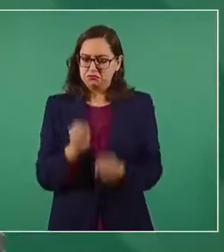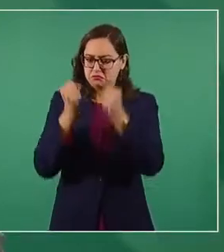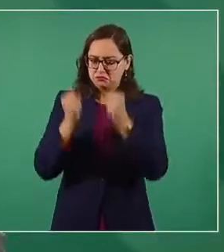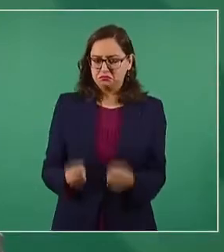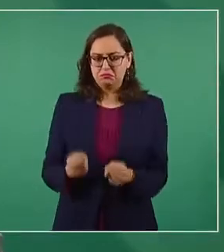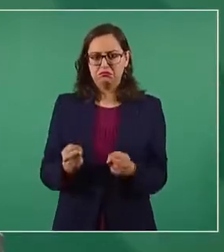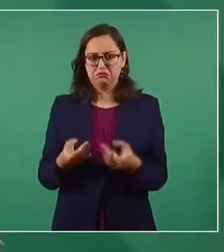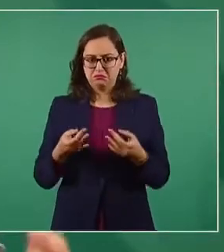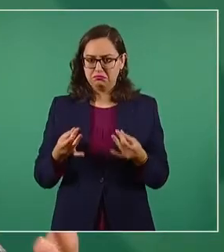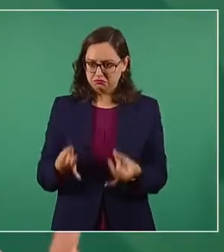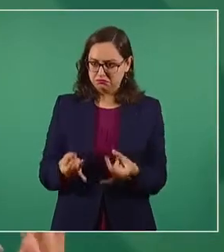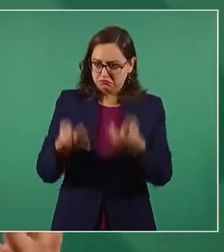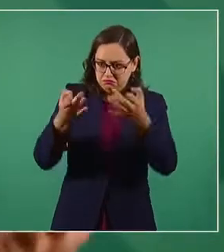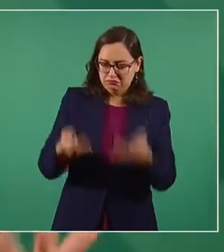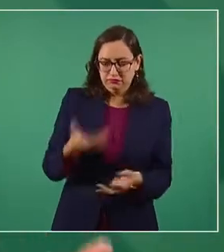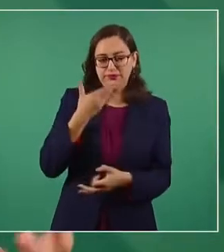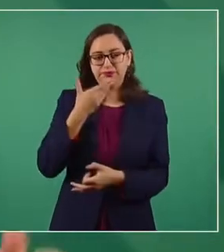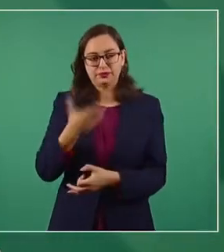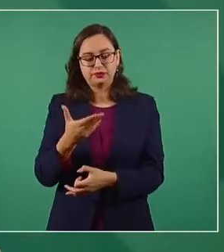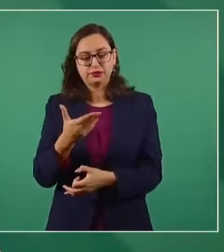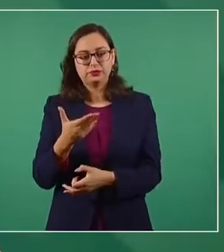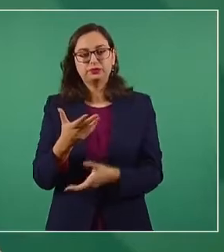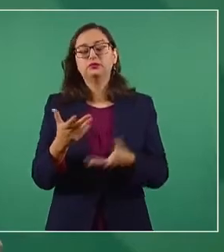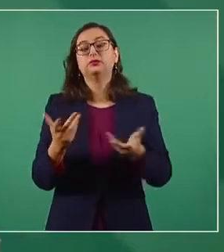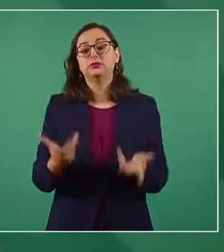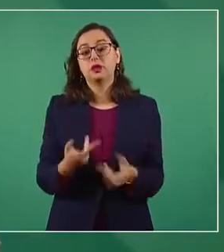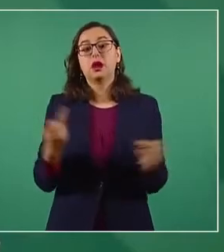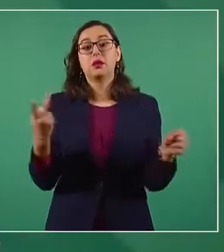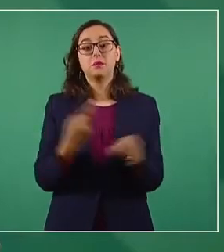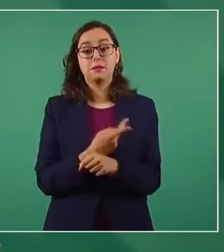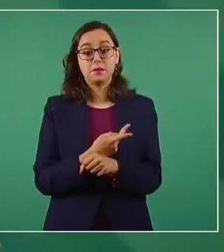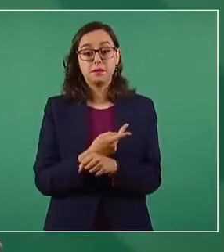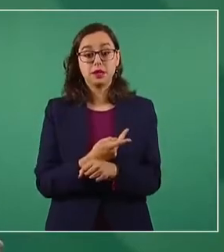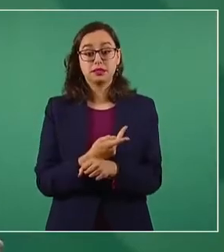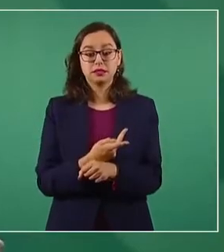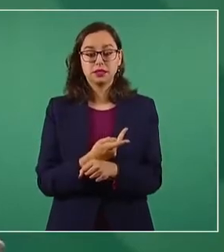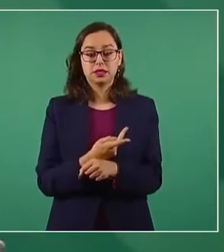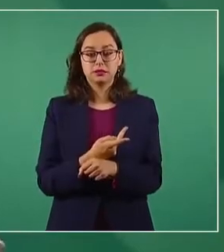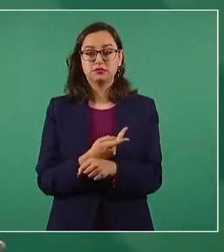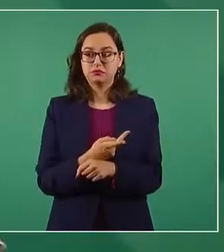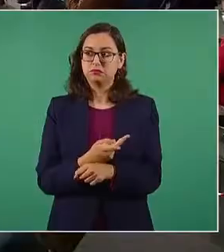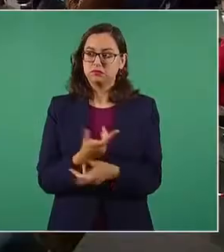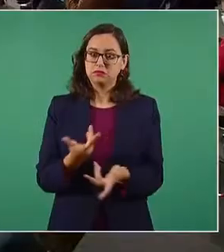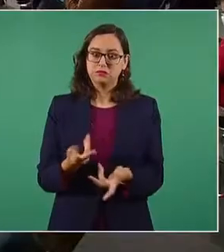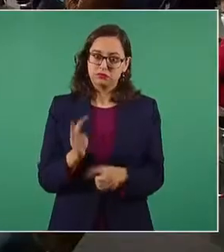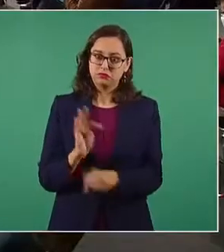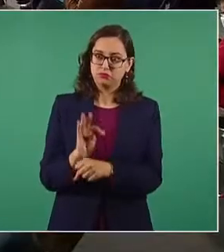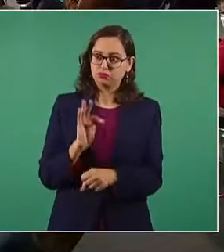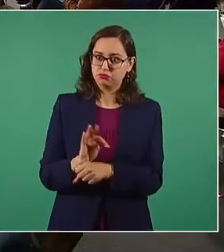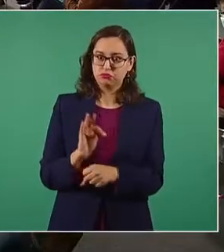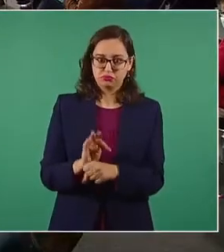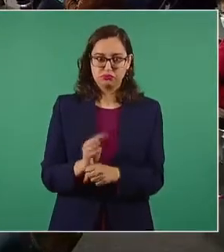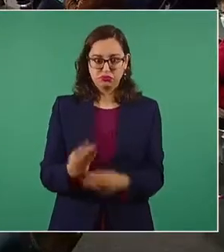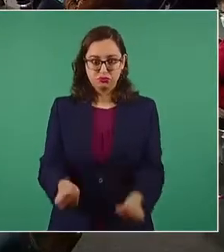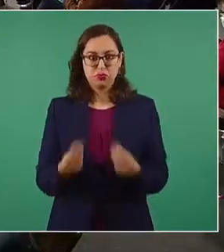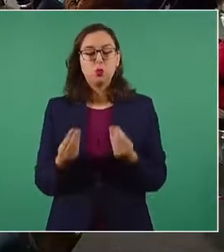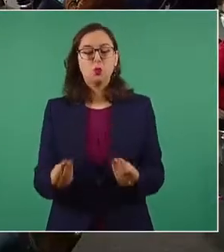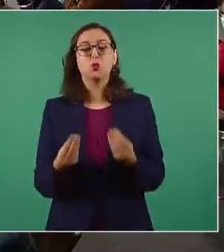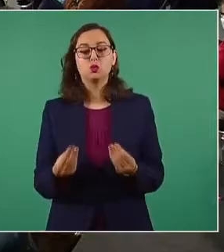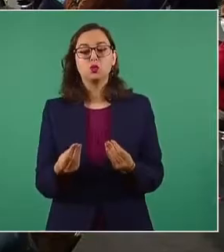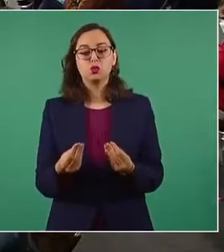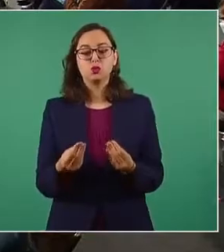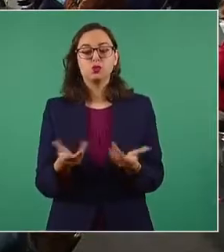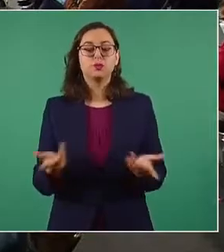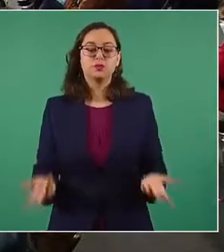calidad muy altos y se busca que tengan altas eficacias. En el caso de